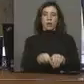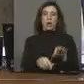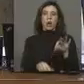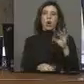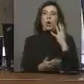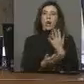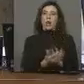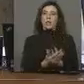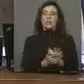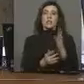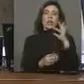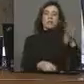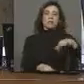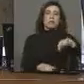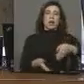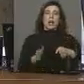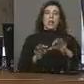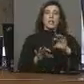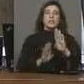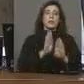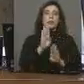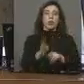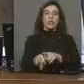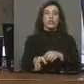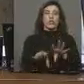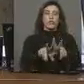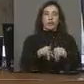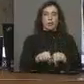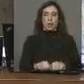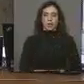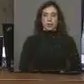en estado de calle y sin el debido recuerdo familiar.